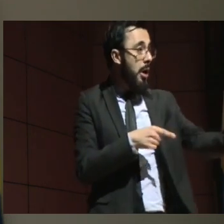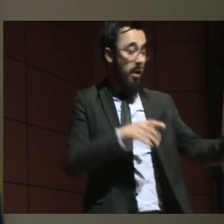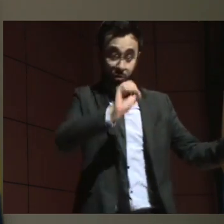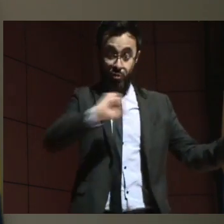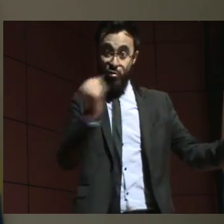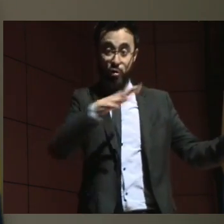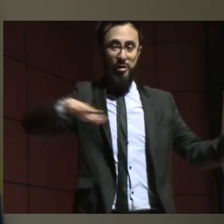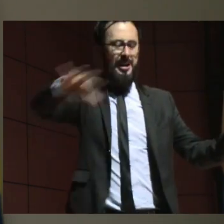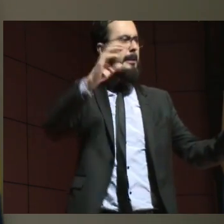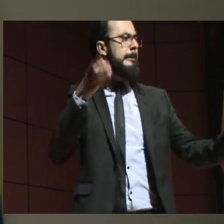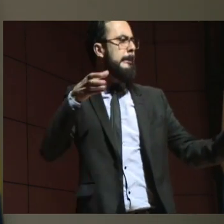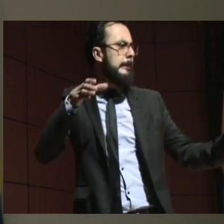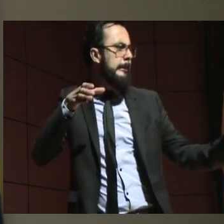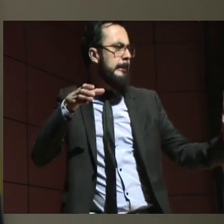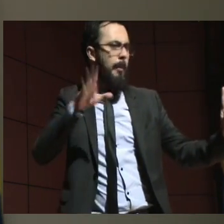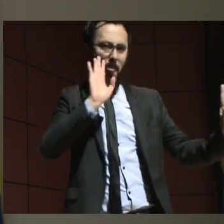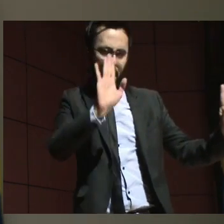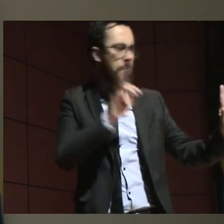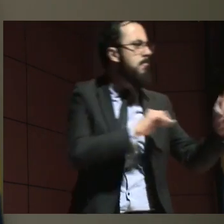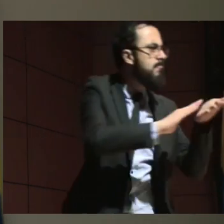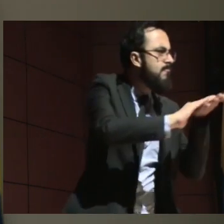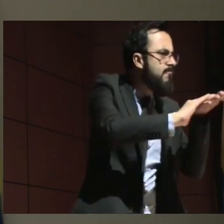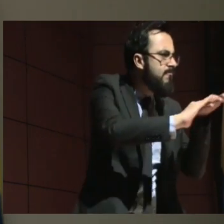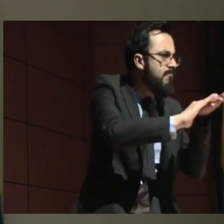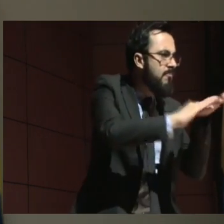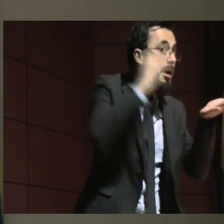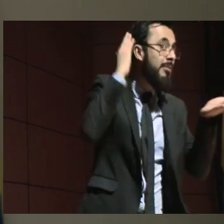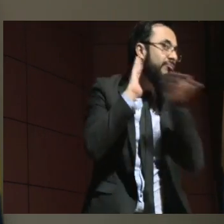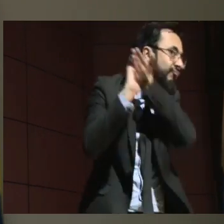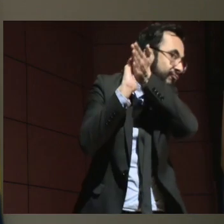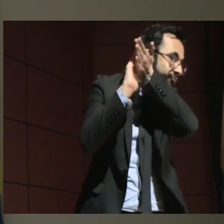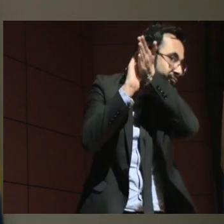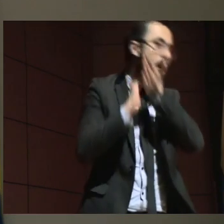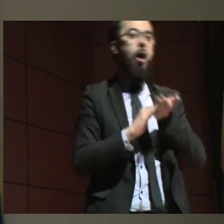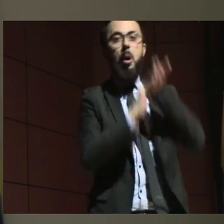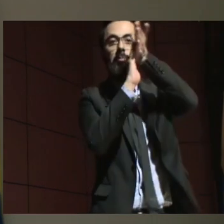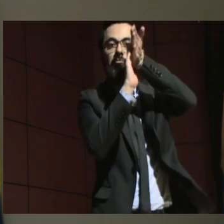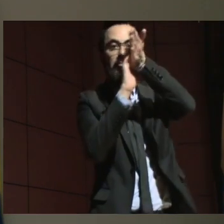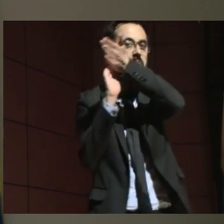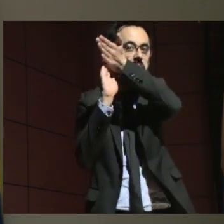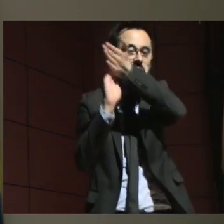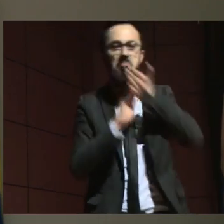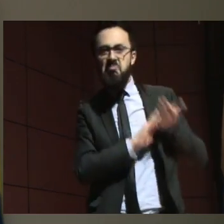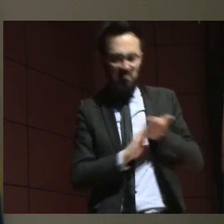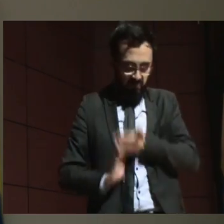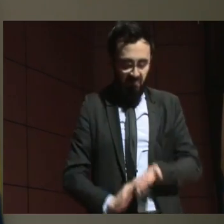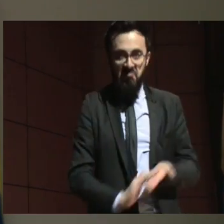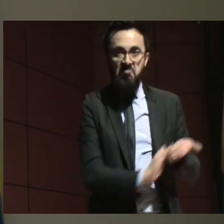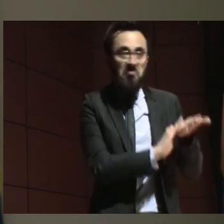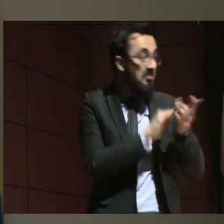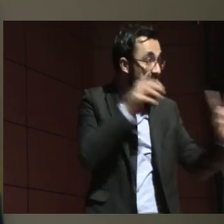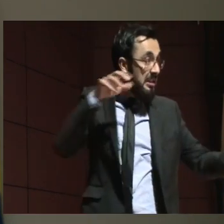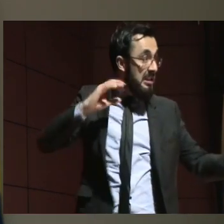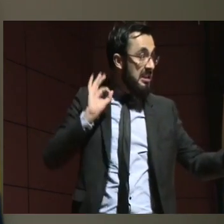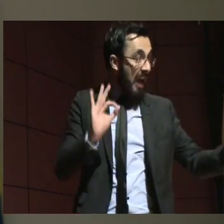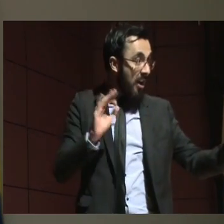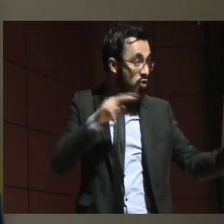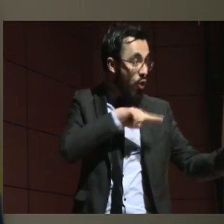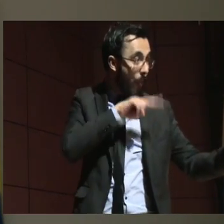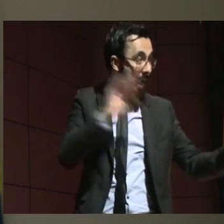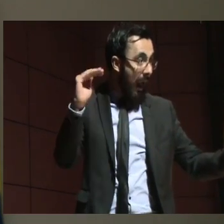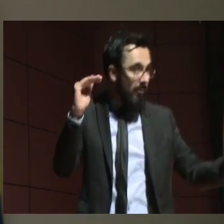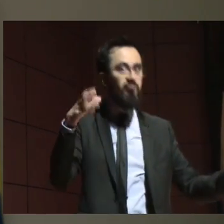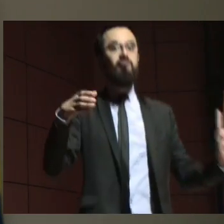a lo que nosotros consideramos como algo normal. Y en ese sentido, muchas instituciones educativas en este país hoy en día todavía